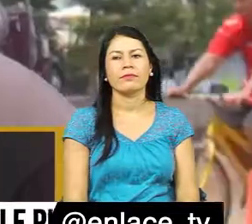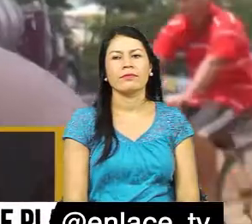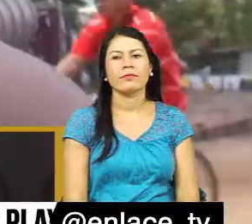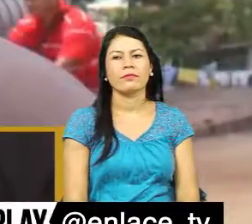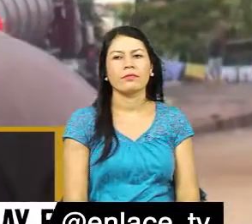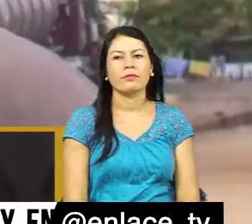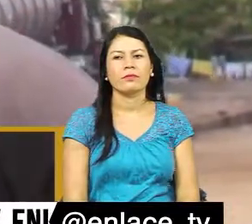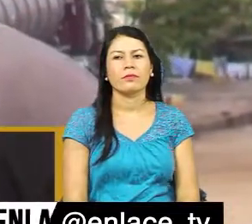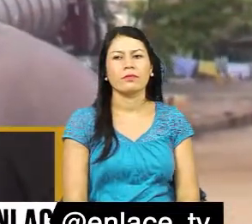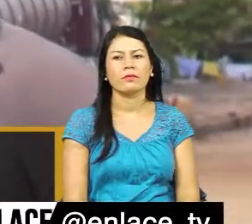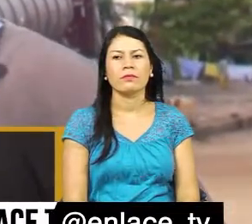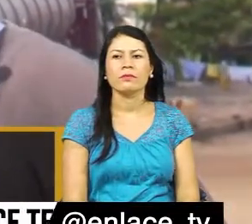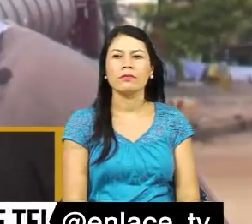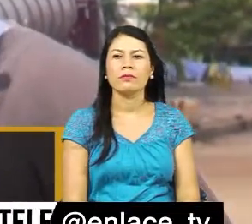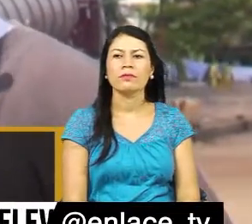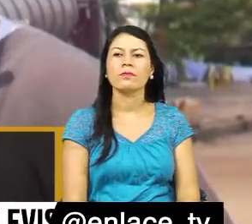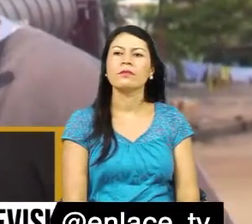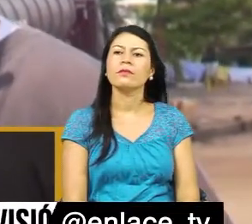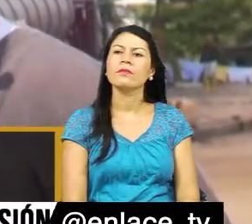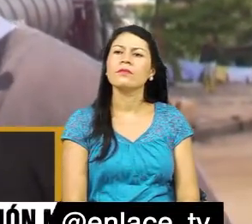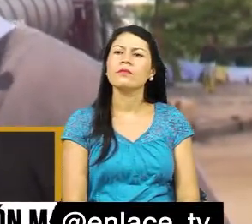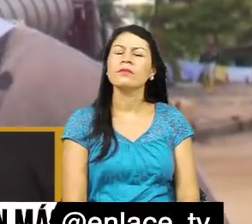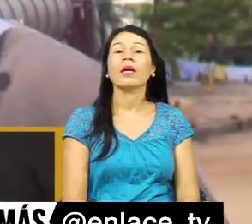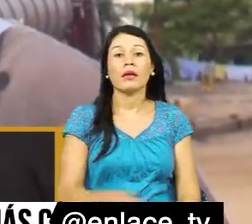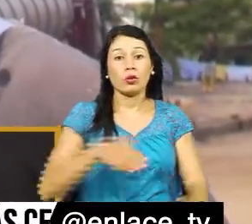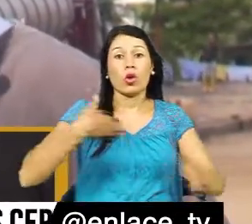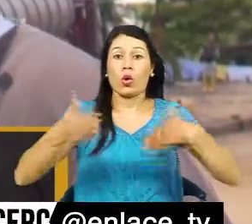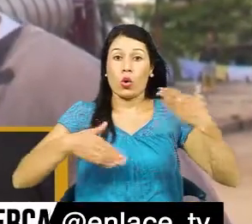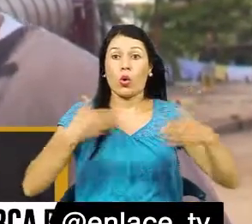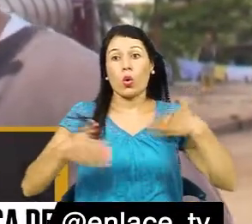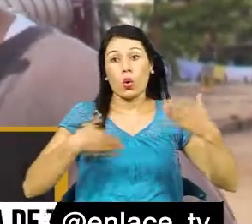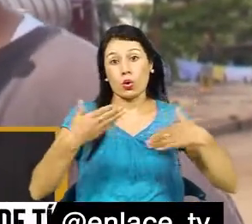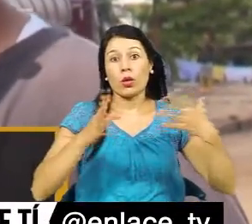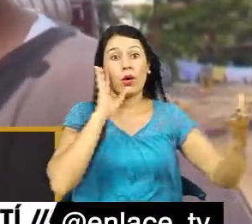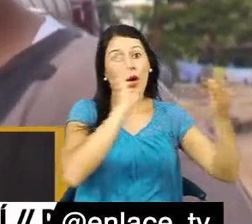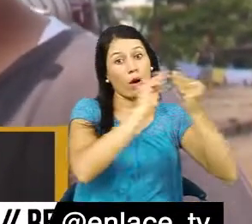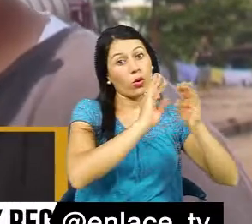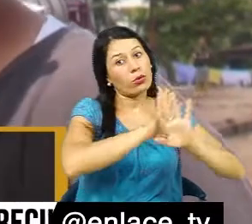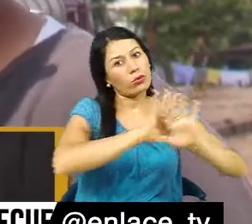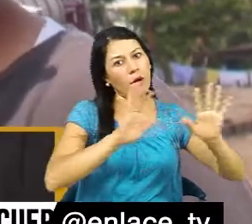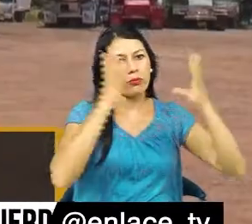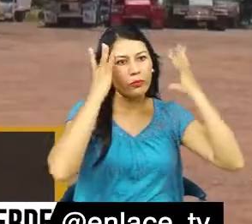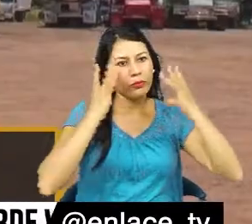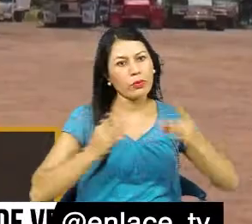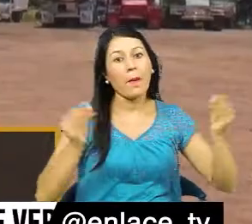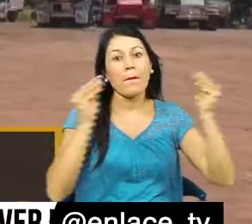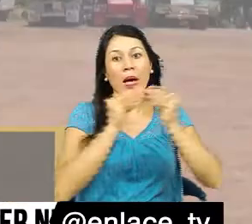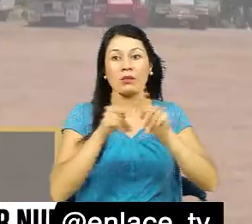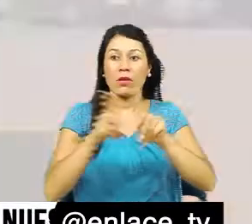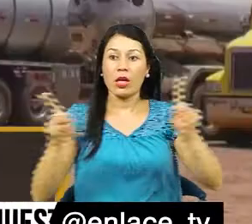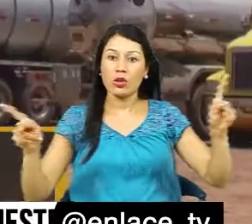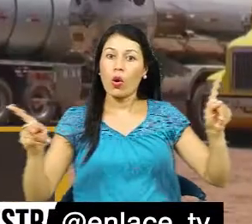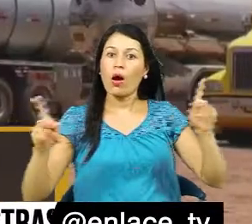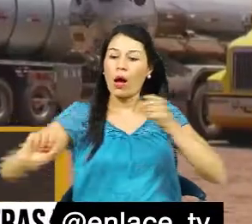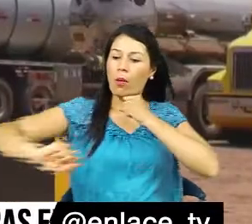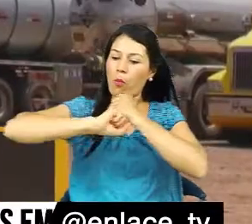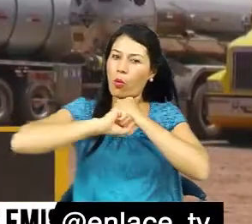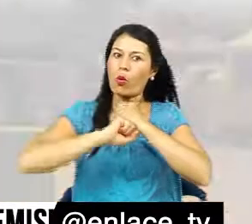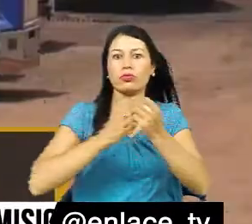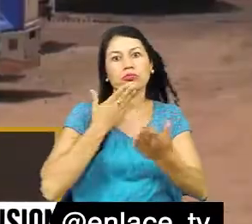Muy satisfecho, ¿verdad? Y más que satisfecho por el acuerdo, es satisfecho por el acompañamiento de la ciudadanía a nivel nacional.